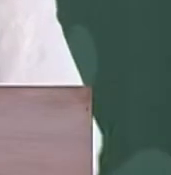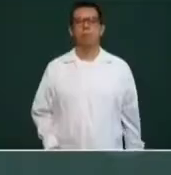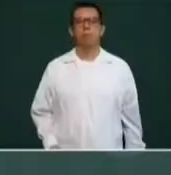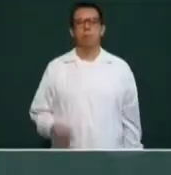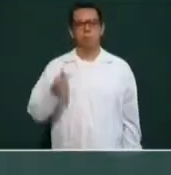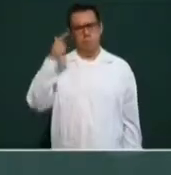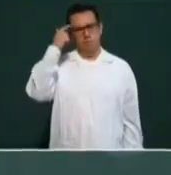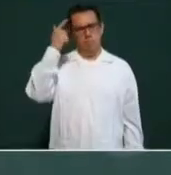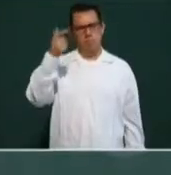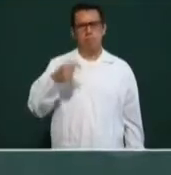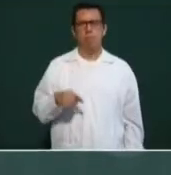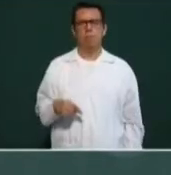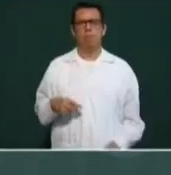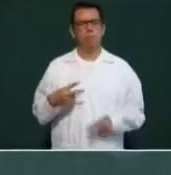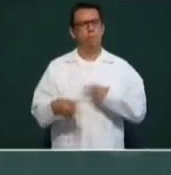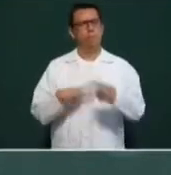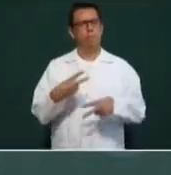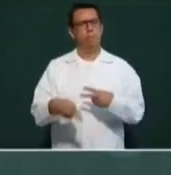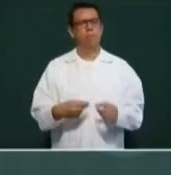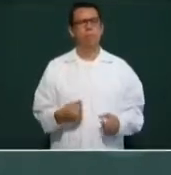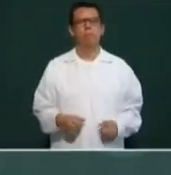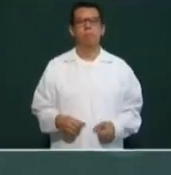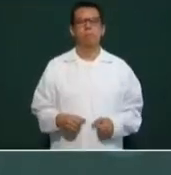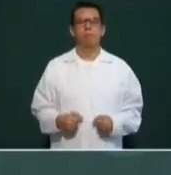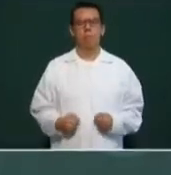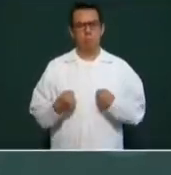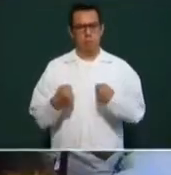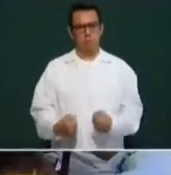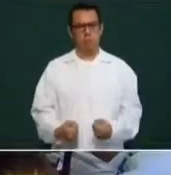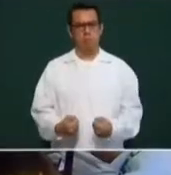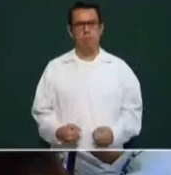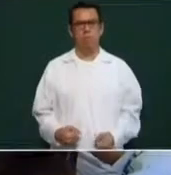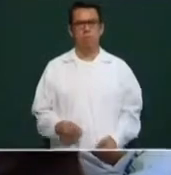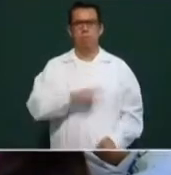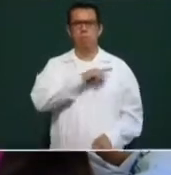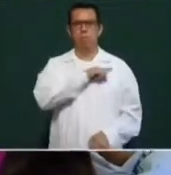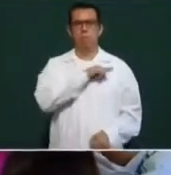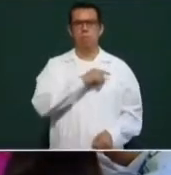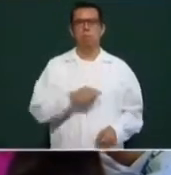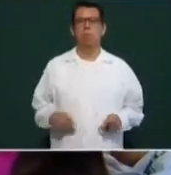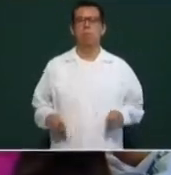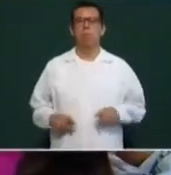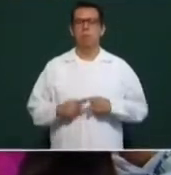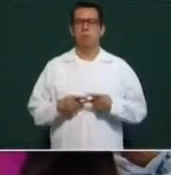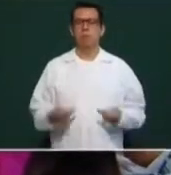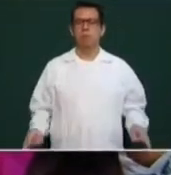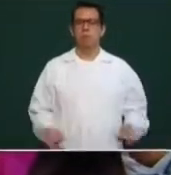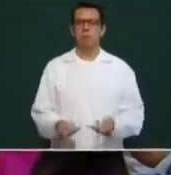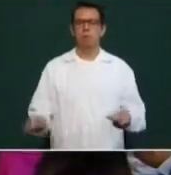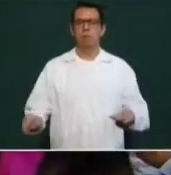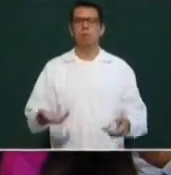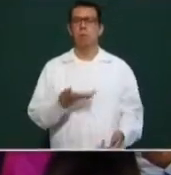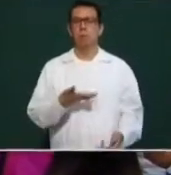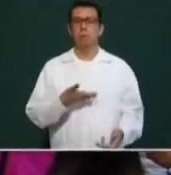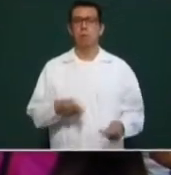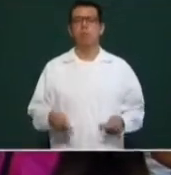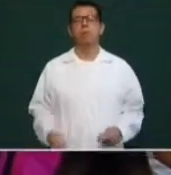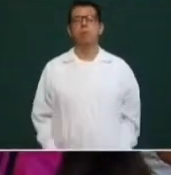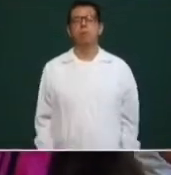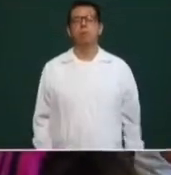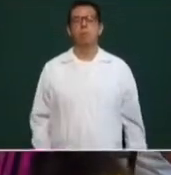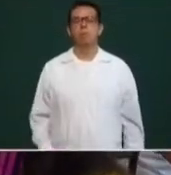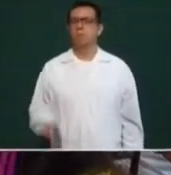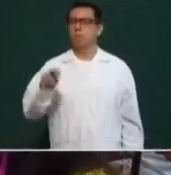que vamos a poder garantizar la paz y la tranquilidad porque ya no